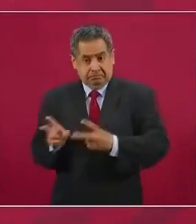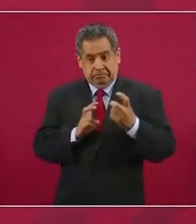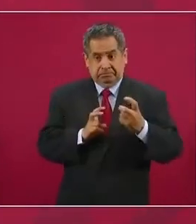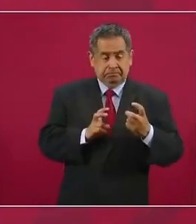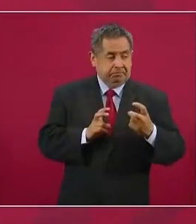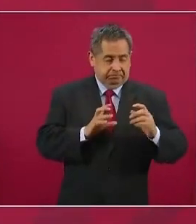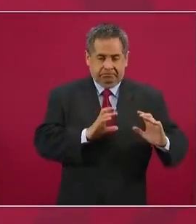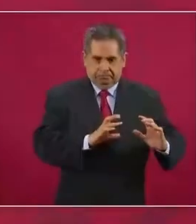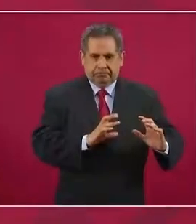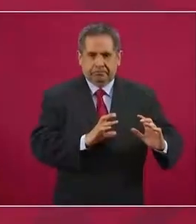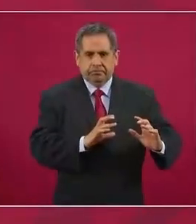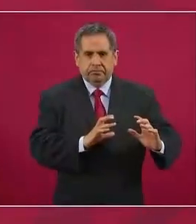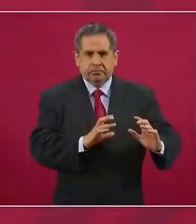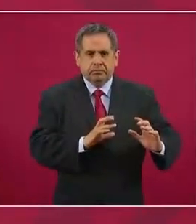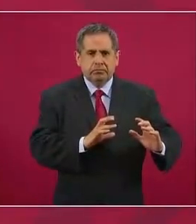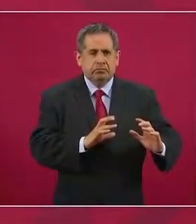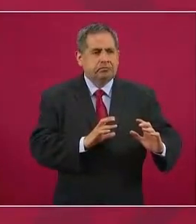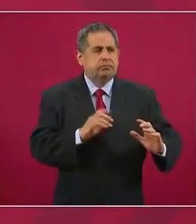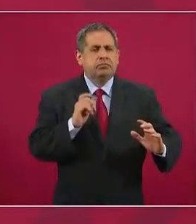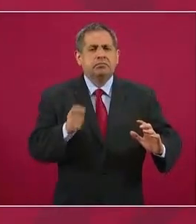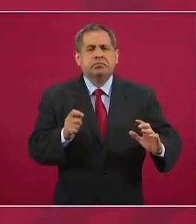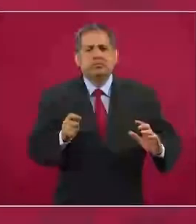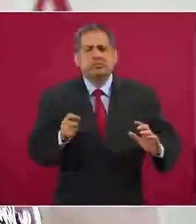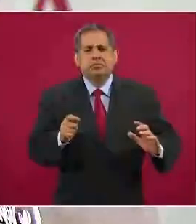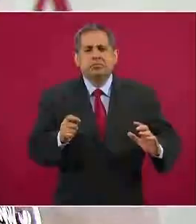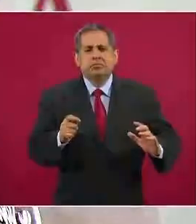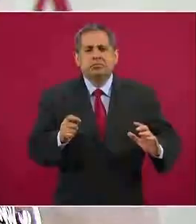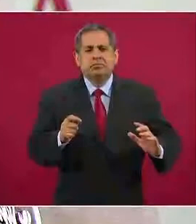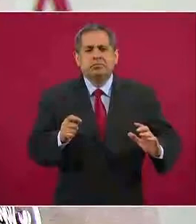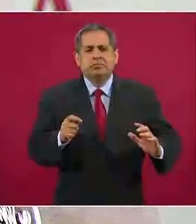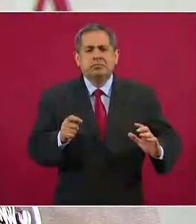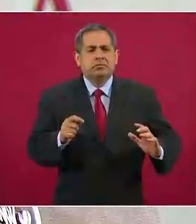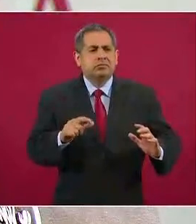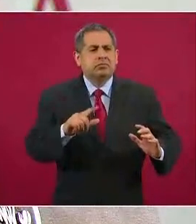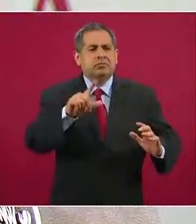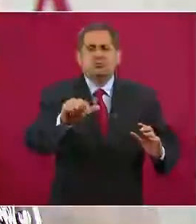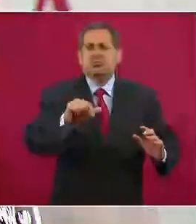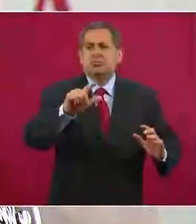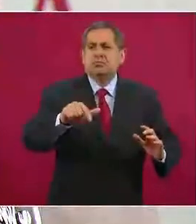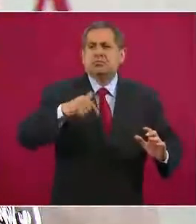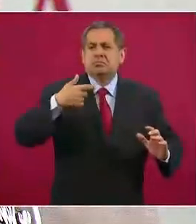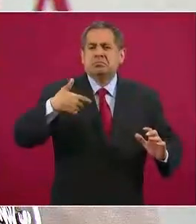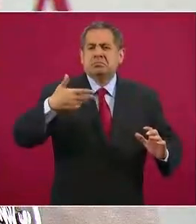se denunció mucho tiempo después,